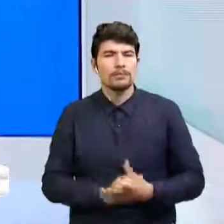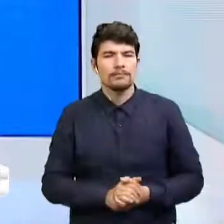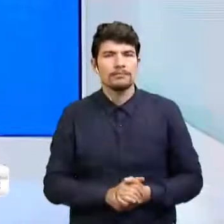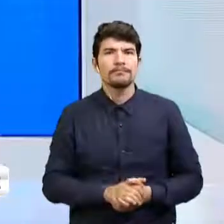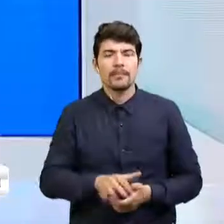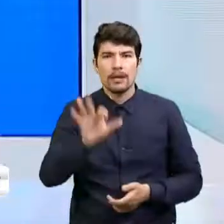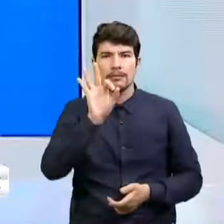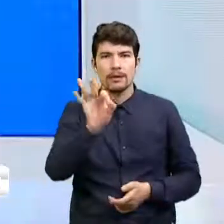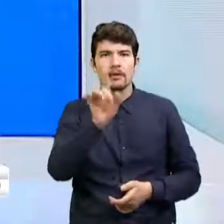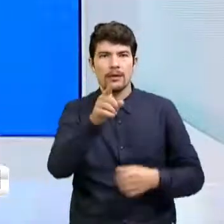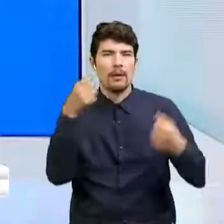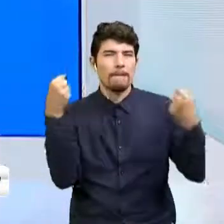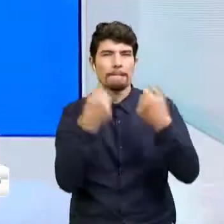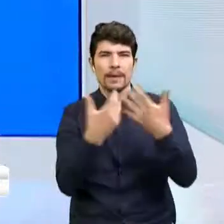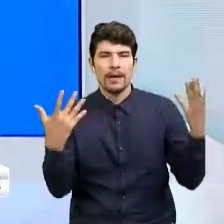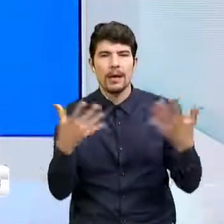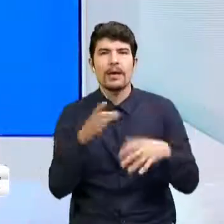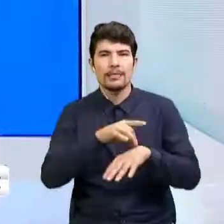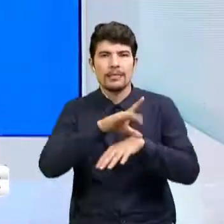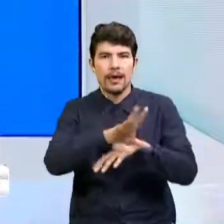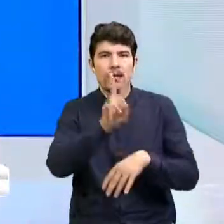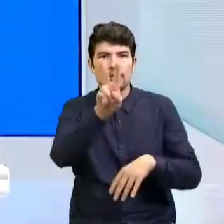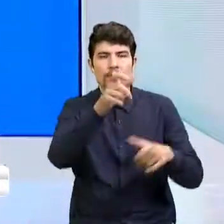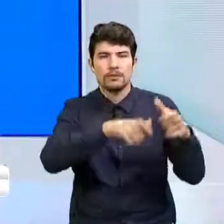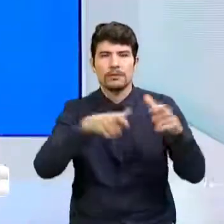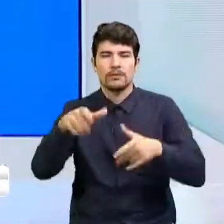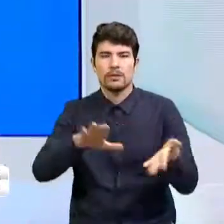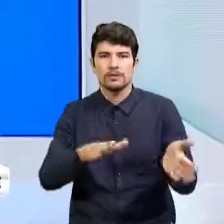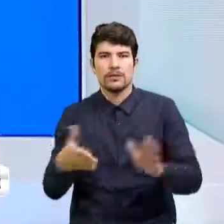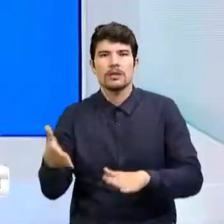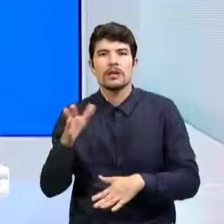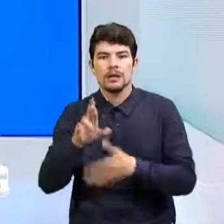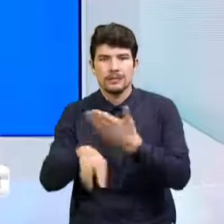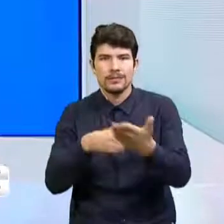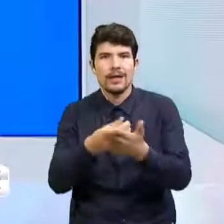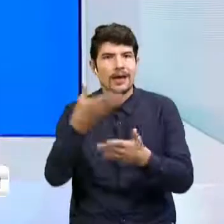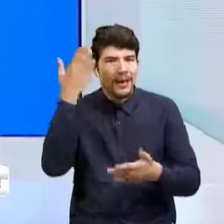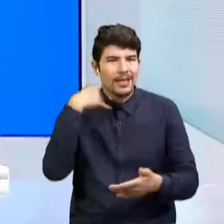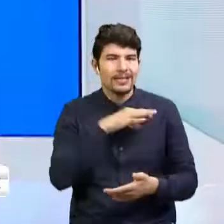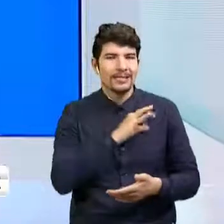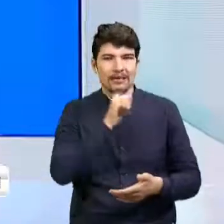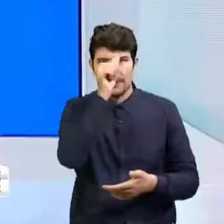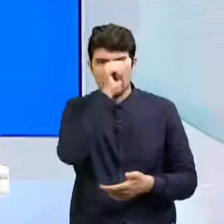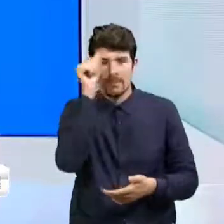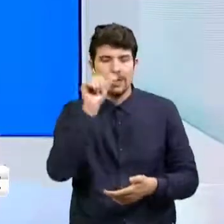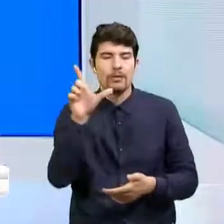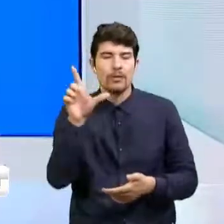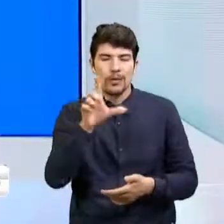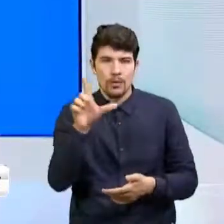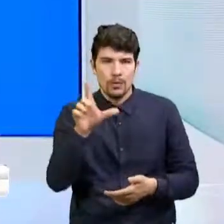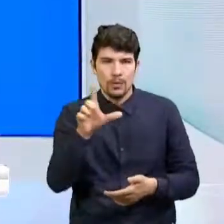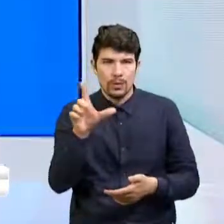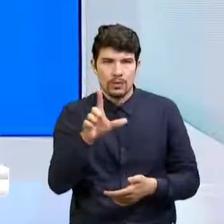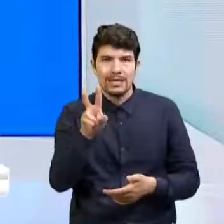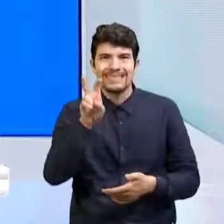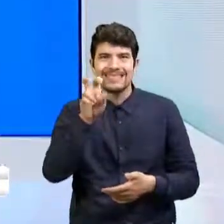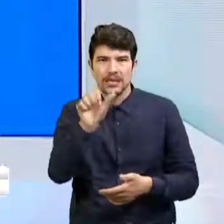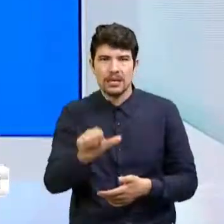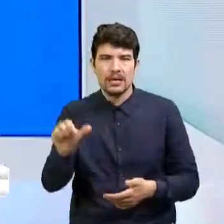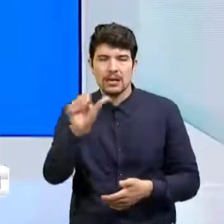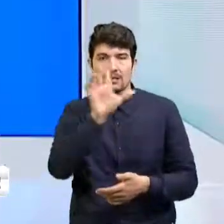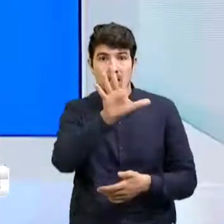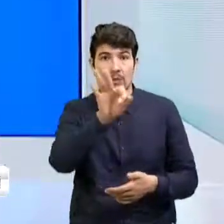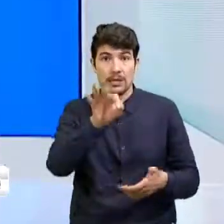Y 31 accidentes de tránsito que dejaron dos personas muertas. Es el saldo del puente festivo del 7 de agosto. En total, 53